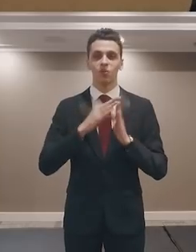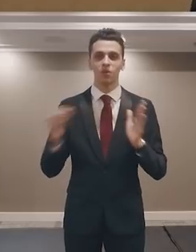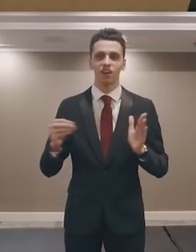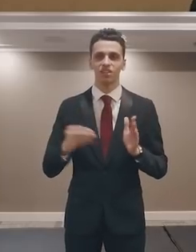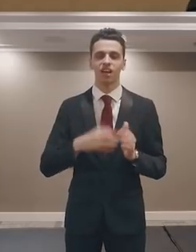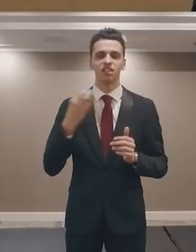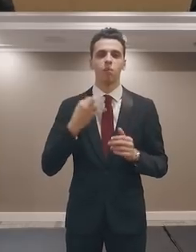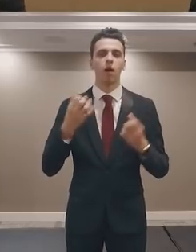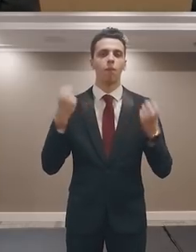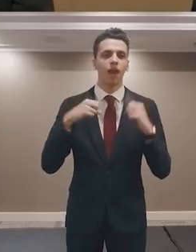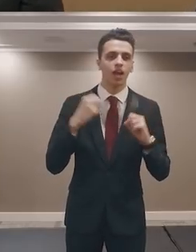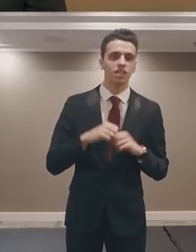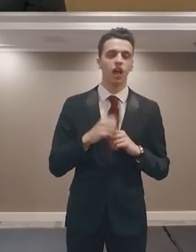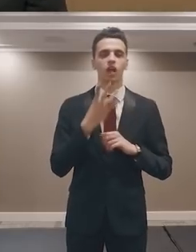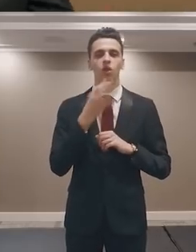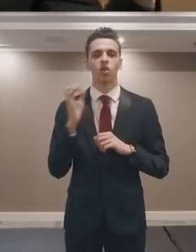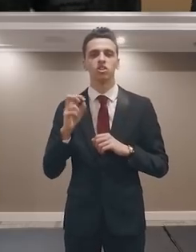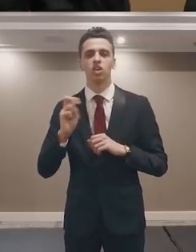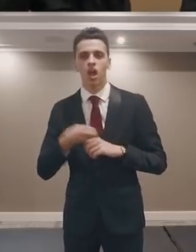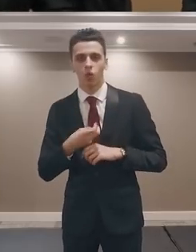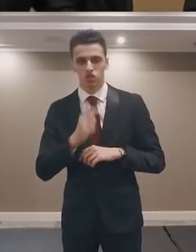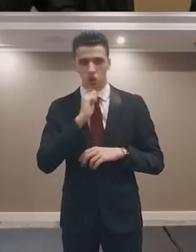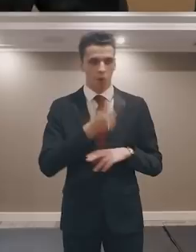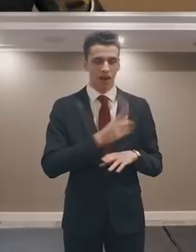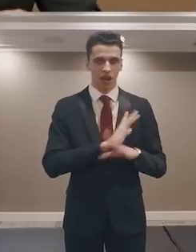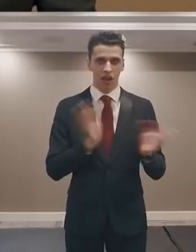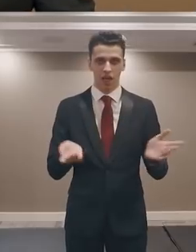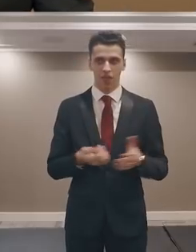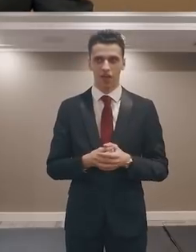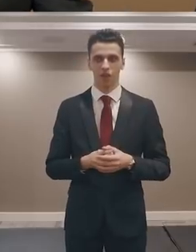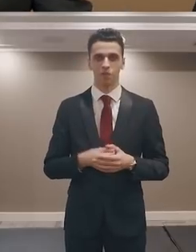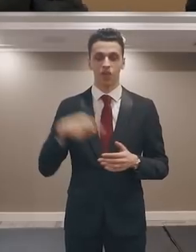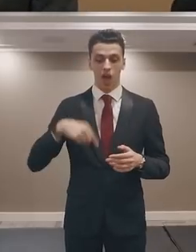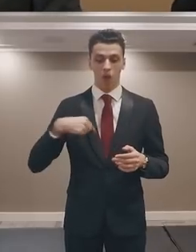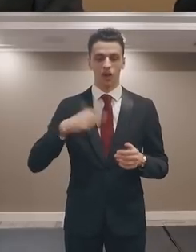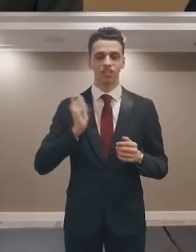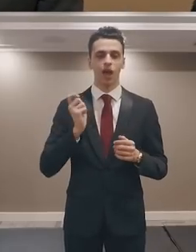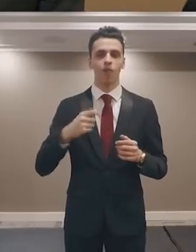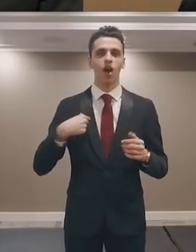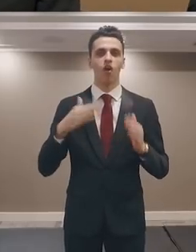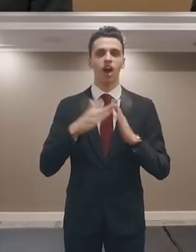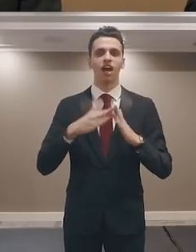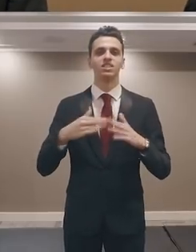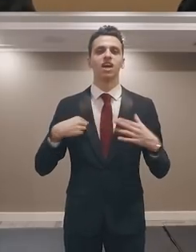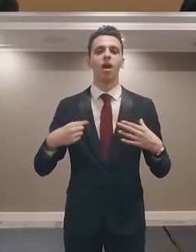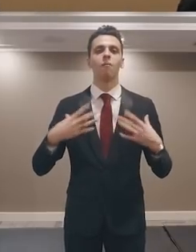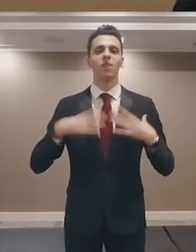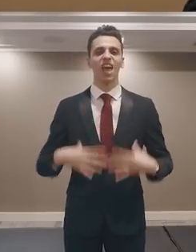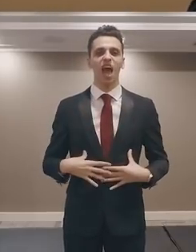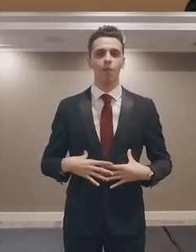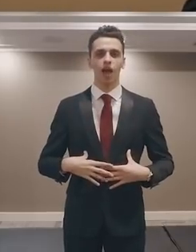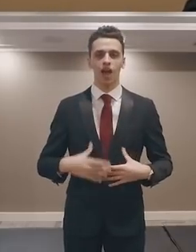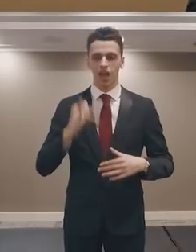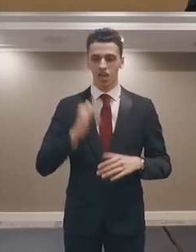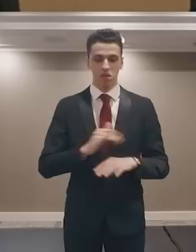euros al mes 40 horas para hacer el trabajo de otro que estaba en su casa así ahora trabajo en mi casa en pijama y gano más que ese que no quería explotar